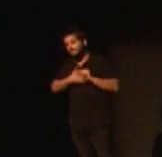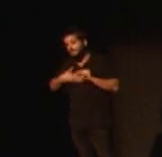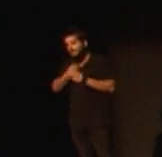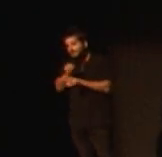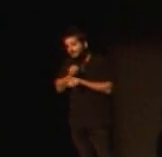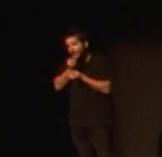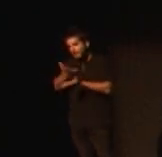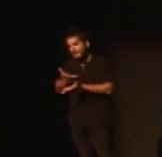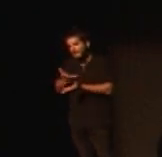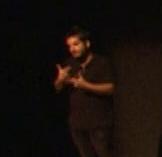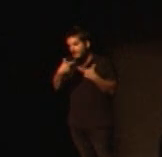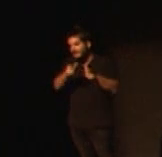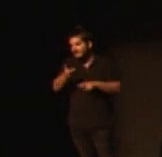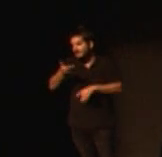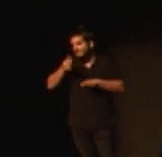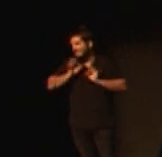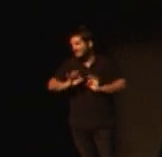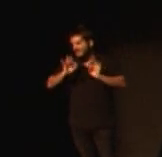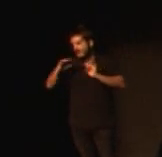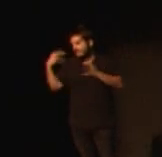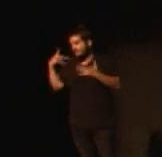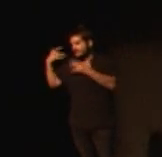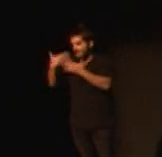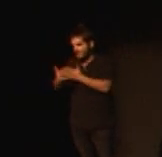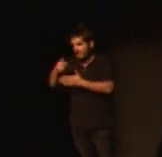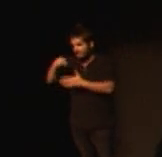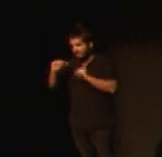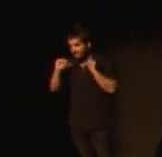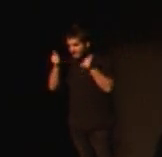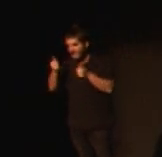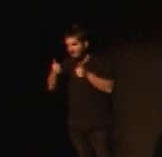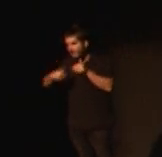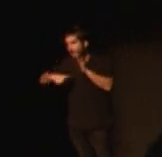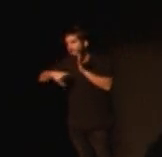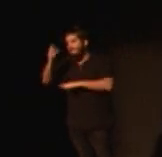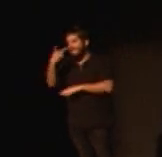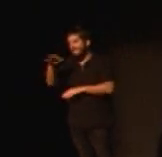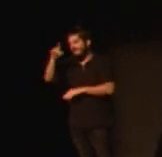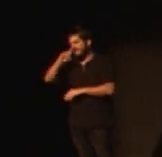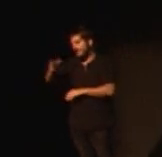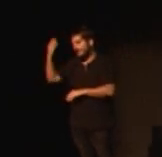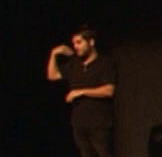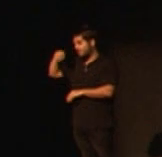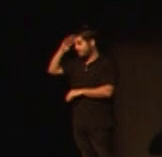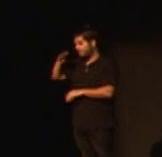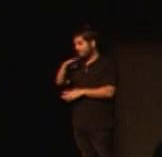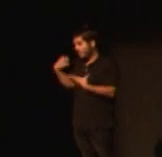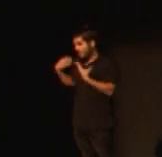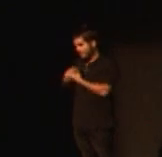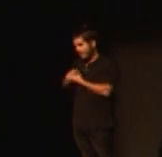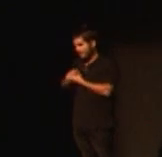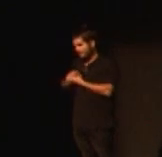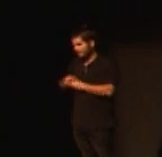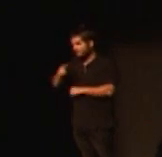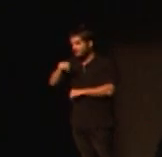esencial de nuestra historia. Para quien no lo sepa, este camino se inició hace más de 20 años de la mano de mi padre, Juan Antonio Barceló Sáez, y hoy me dirijo a